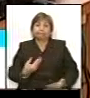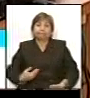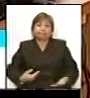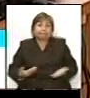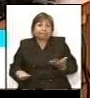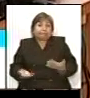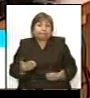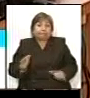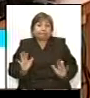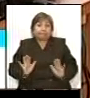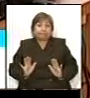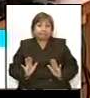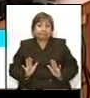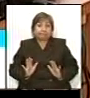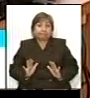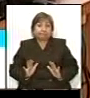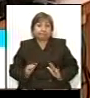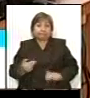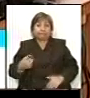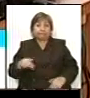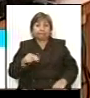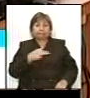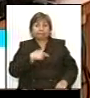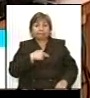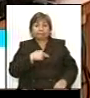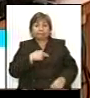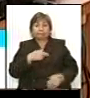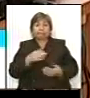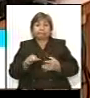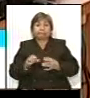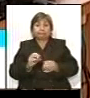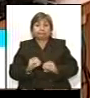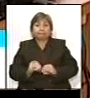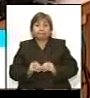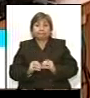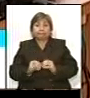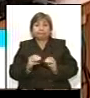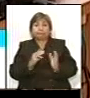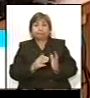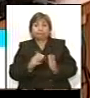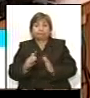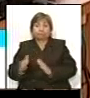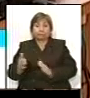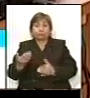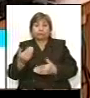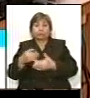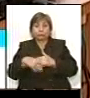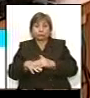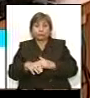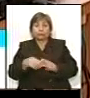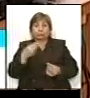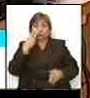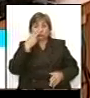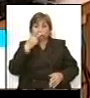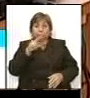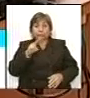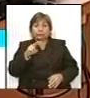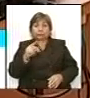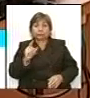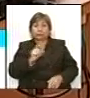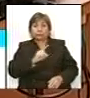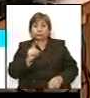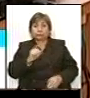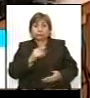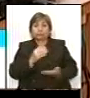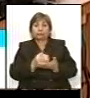no, nosotros en el desarrollo de los protocolos que vamos a implementar, hemos visto por conveniente que no sea el